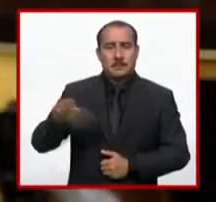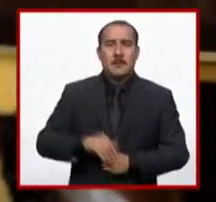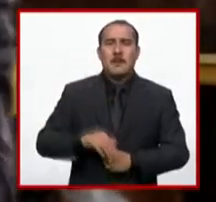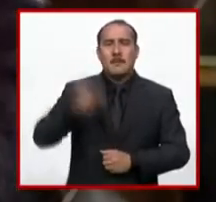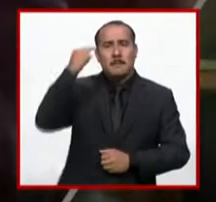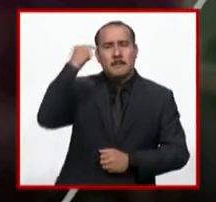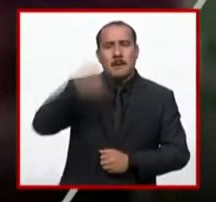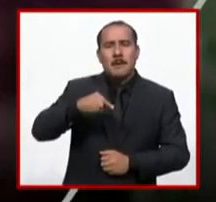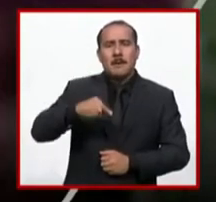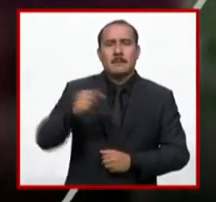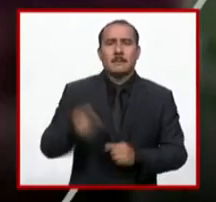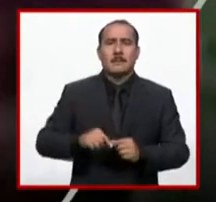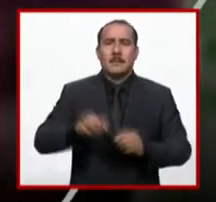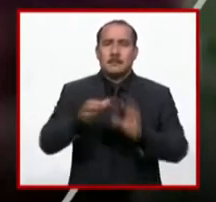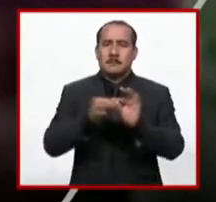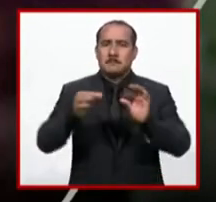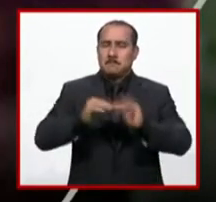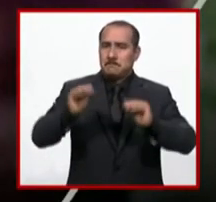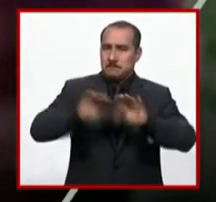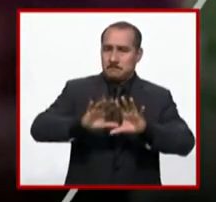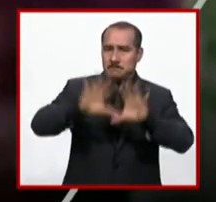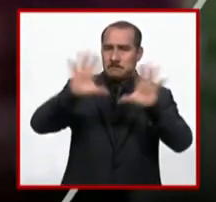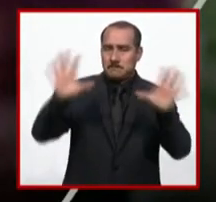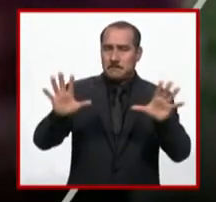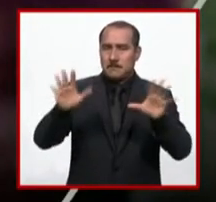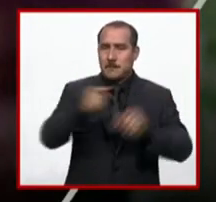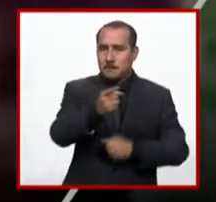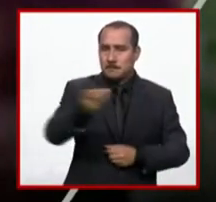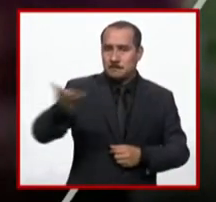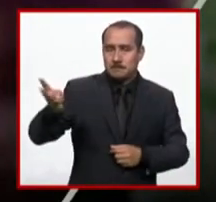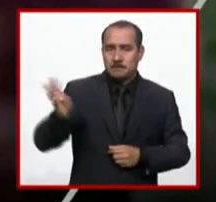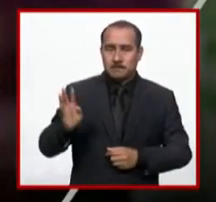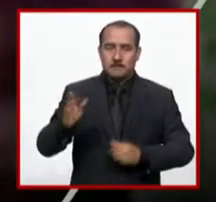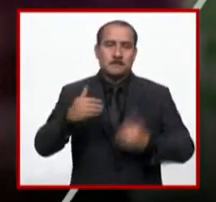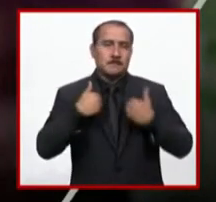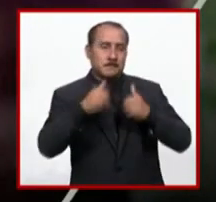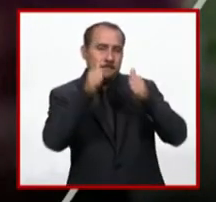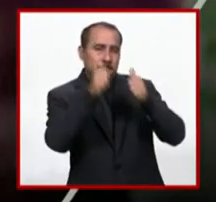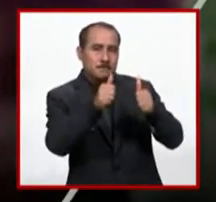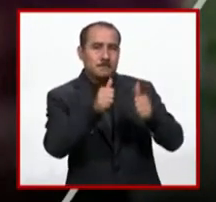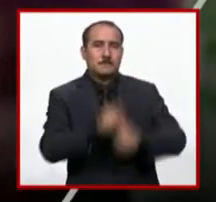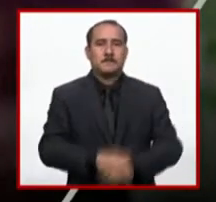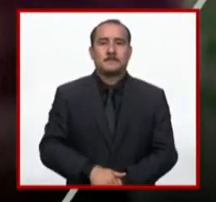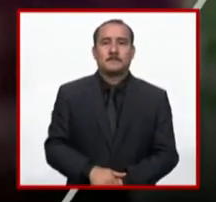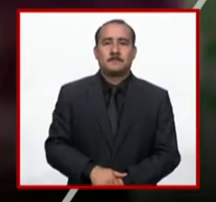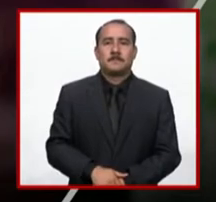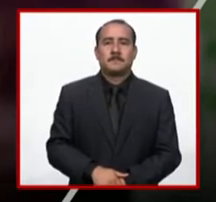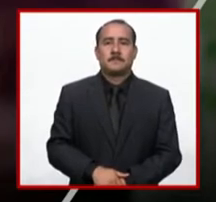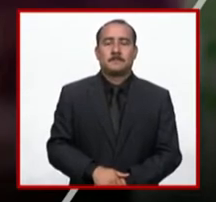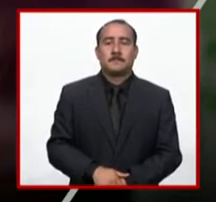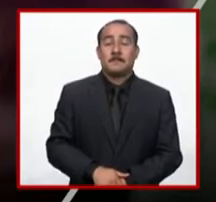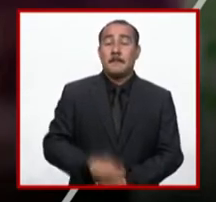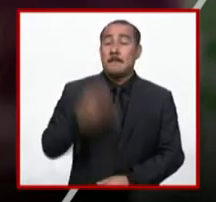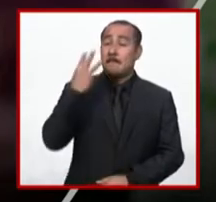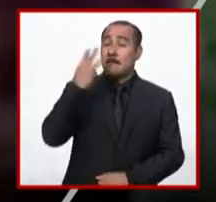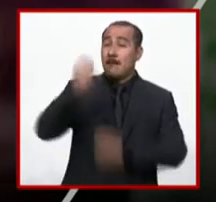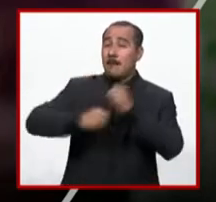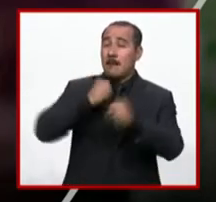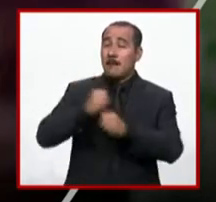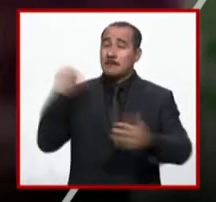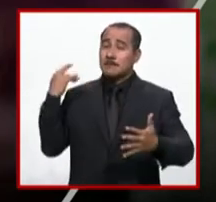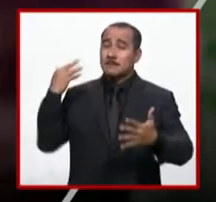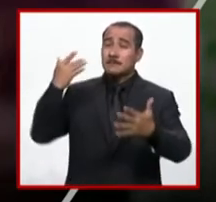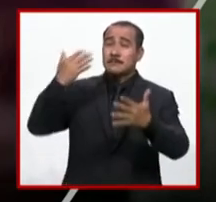darle transparencia y certeza a las oaxaqueñas y a los oaxaqueños. Durante estos 3 años hemos